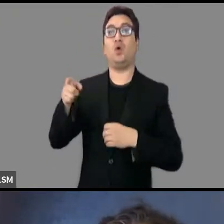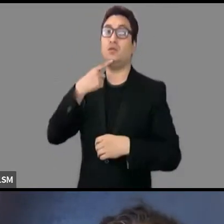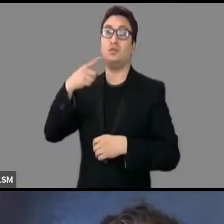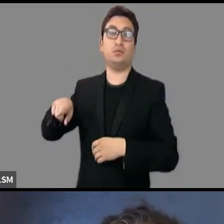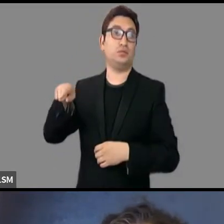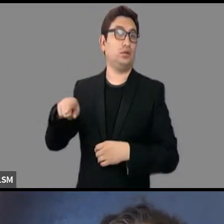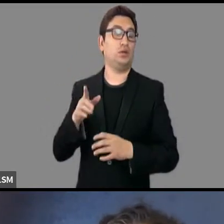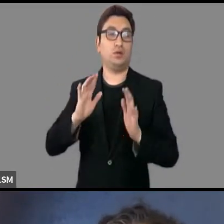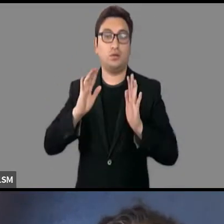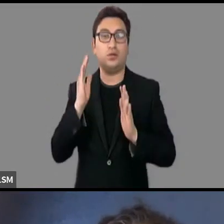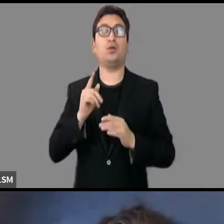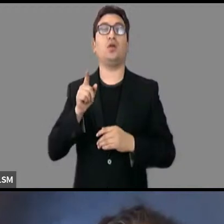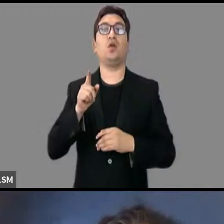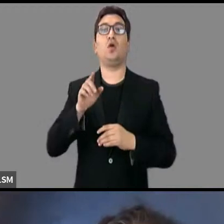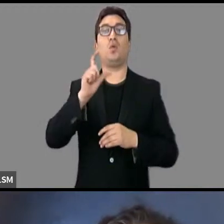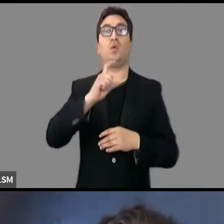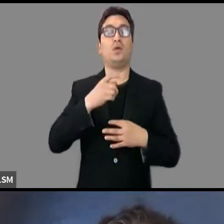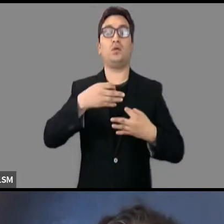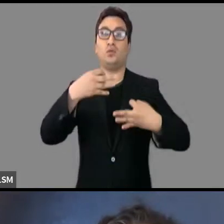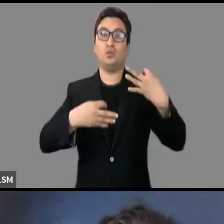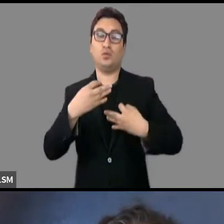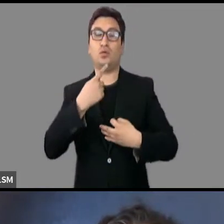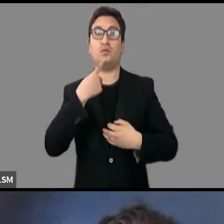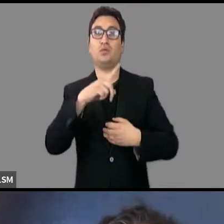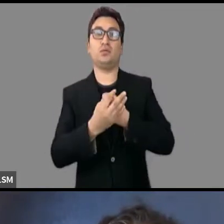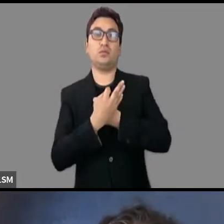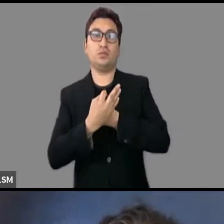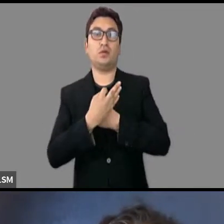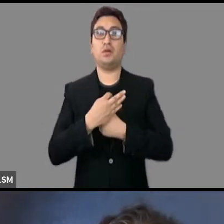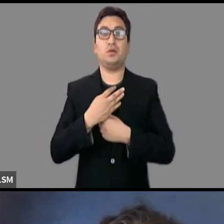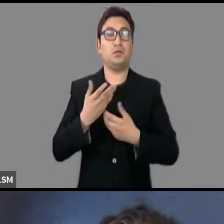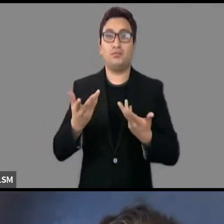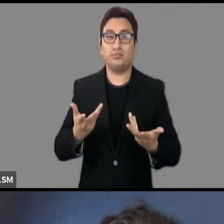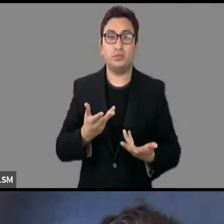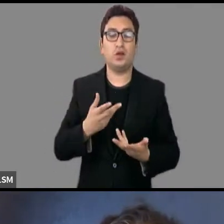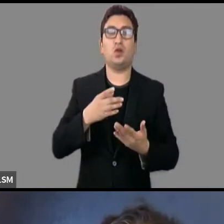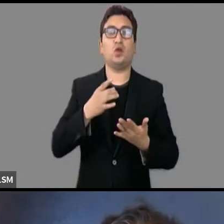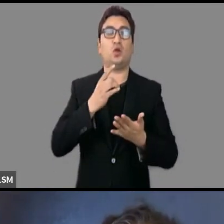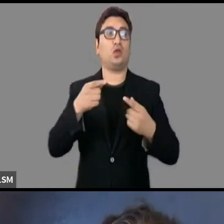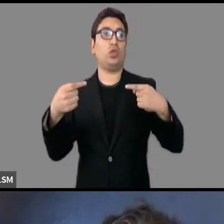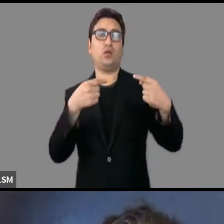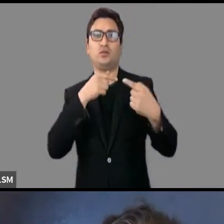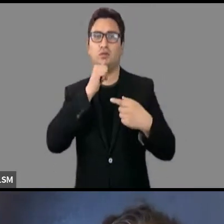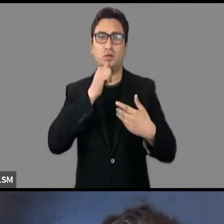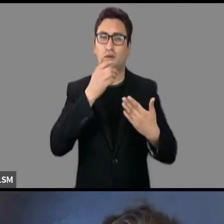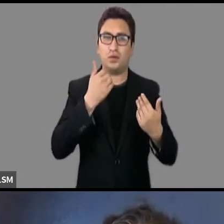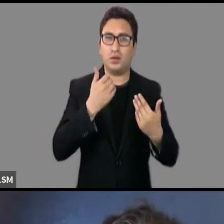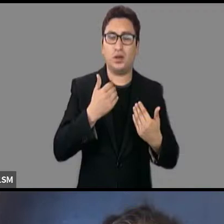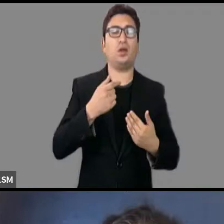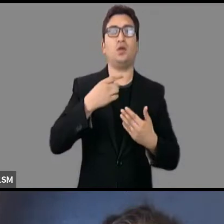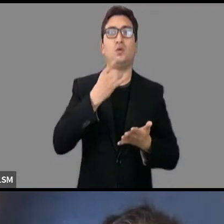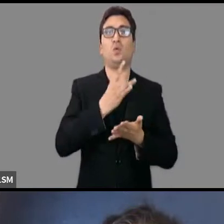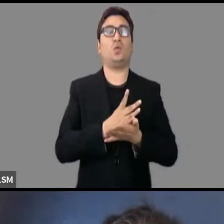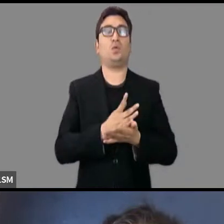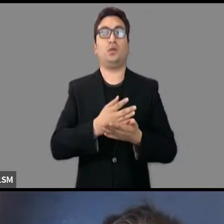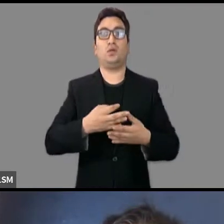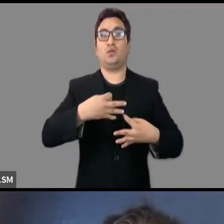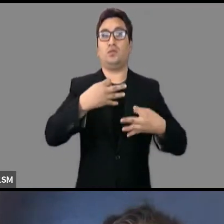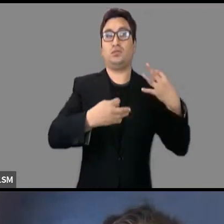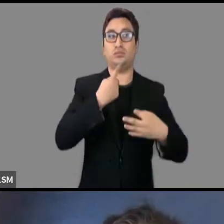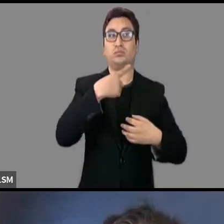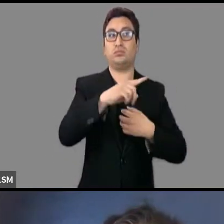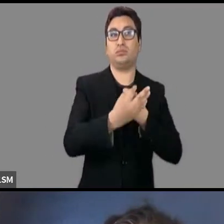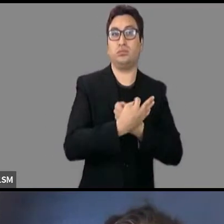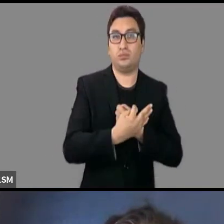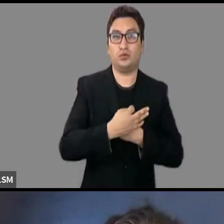inclusive en el juicio de amparo, en donde ni siquiera se está enfrentando una parte contra otra, sino que simplemente es para protegerlos